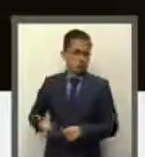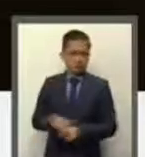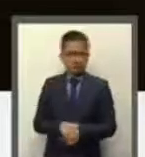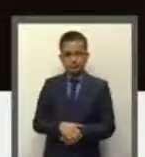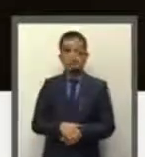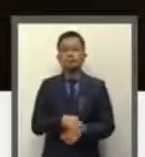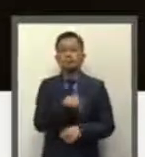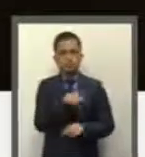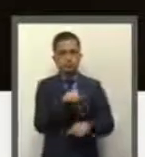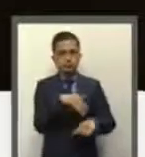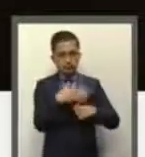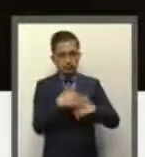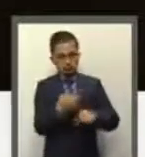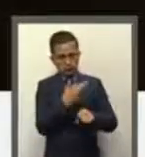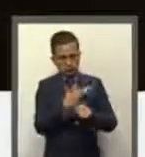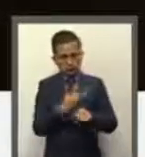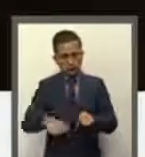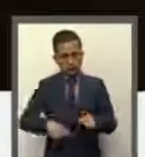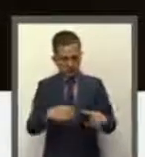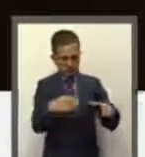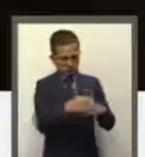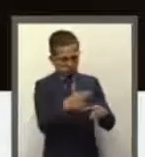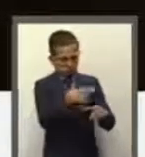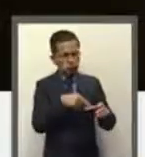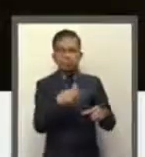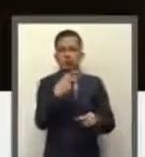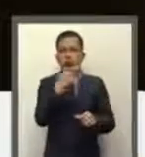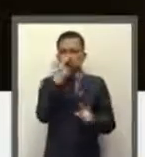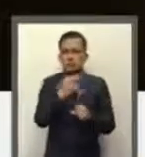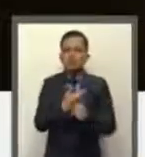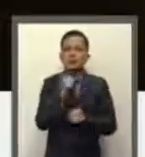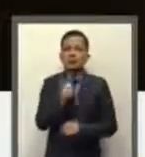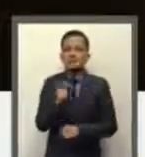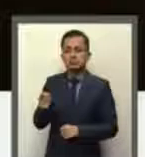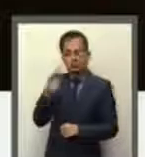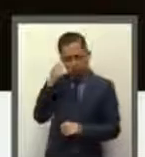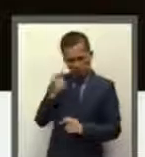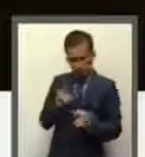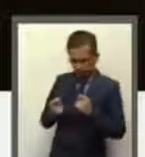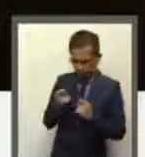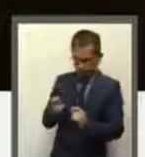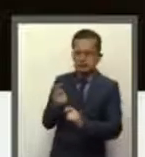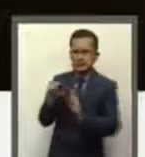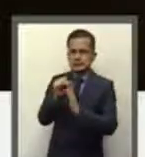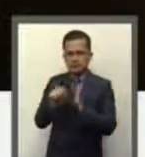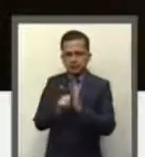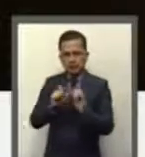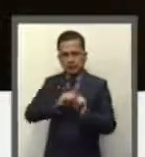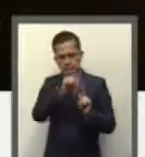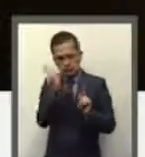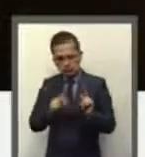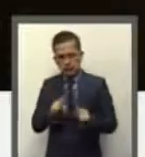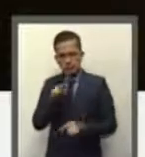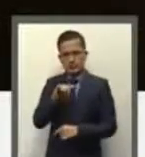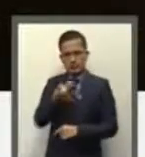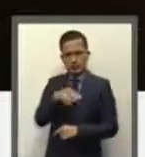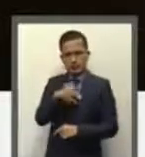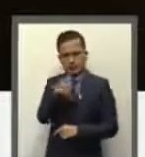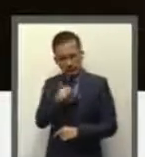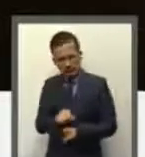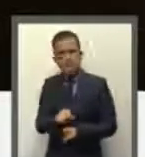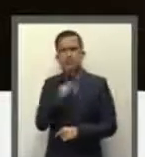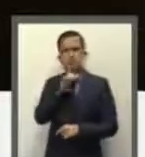tocará continuar con la operación del Sistema Nacional de Víctimas, con la participación de las comisiones estatales